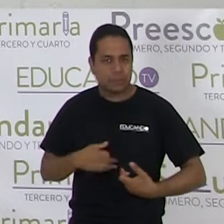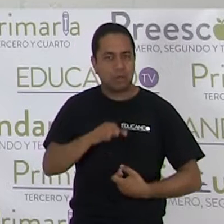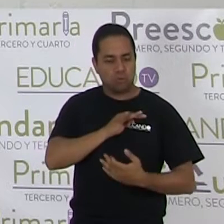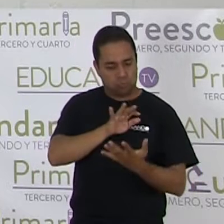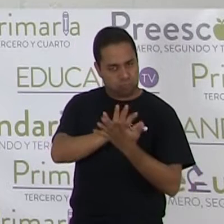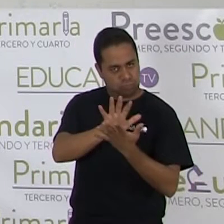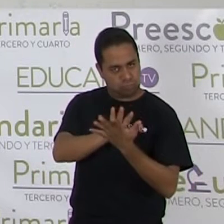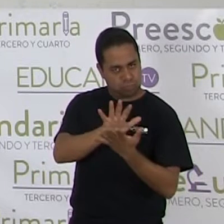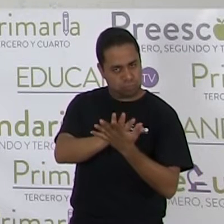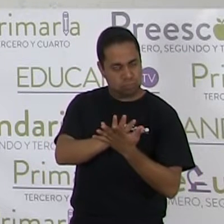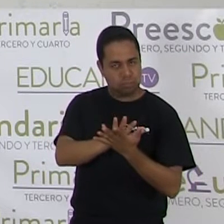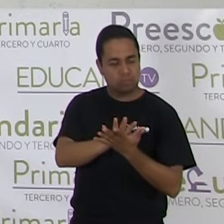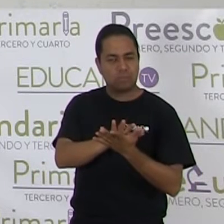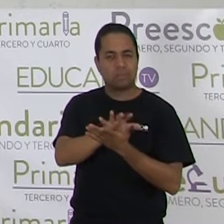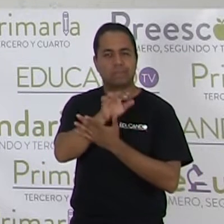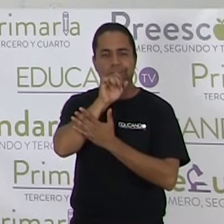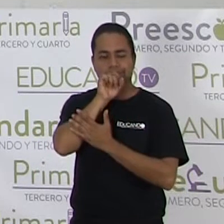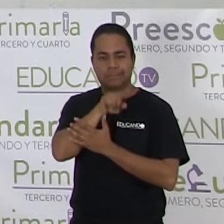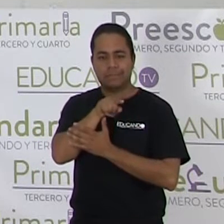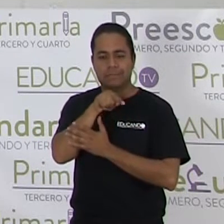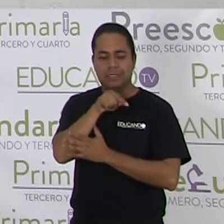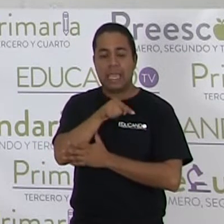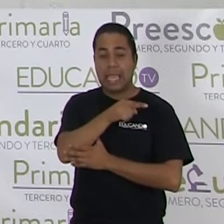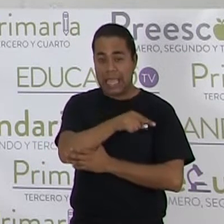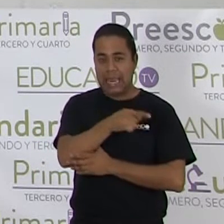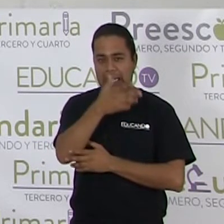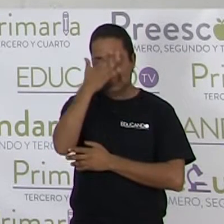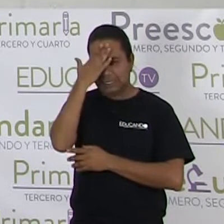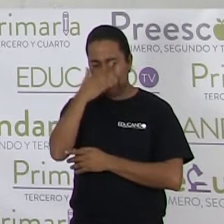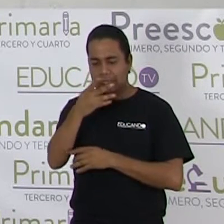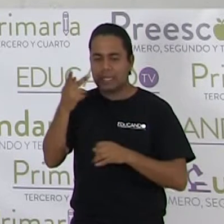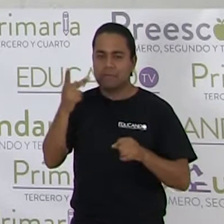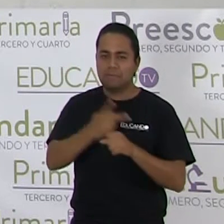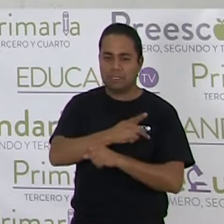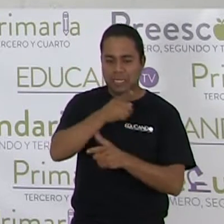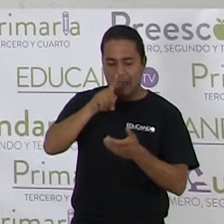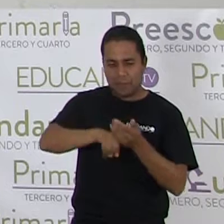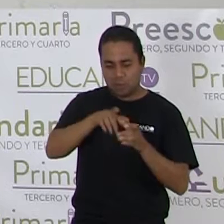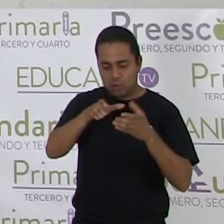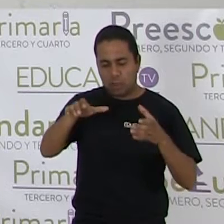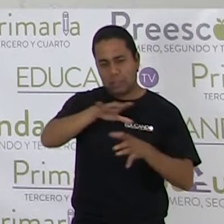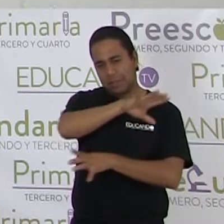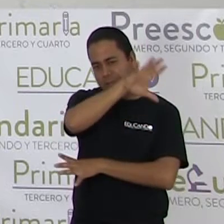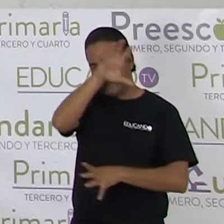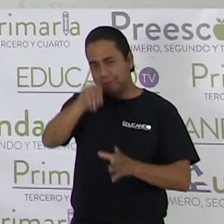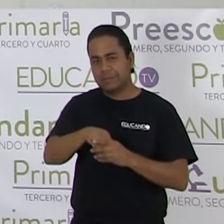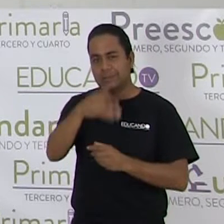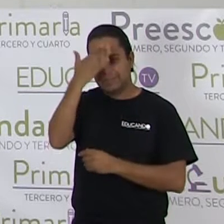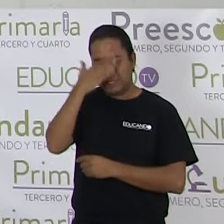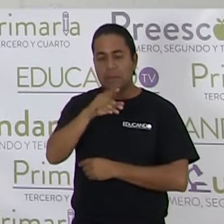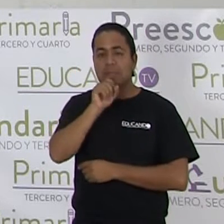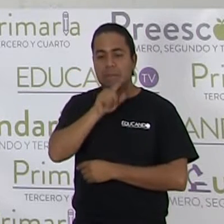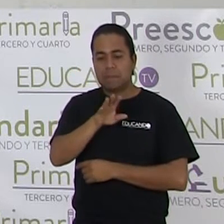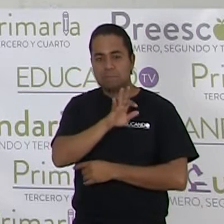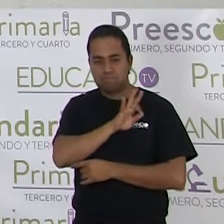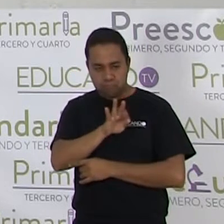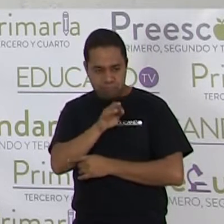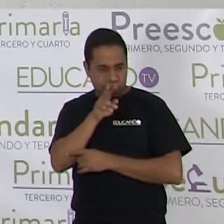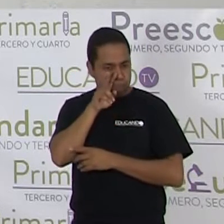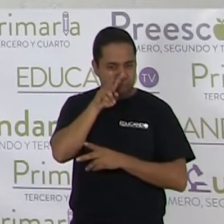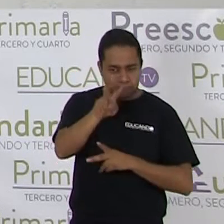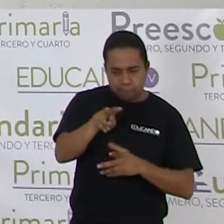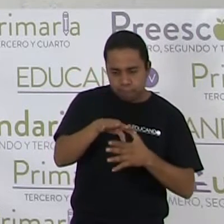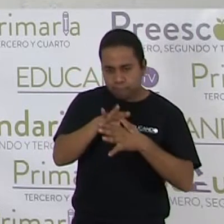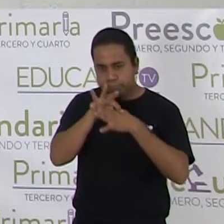los hechos y él sabe todo lo que sucede y también lo ve, ¿sale? Lo